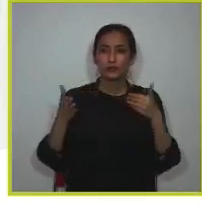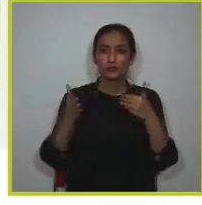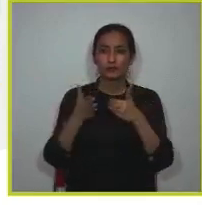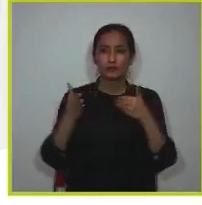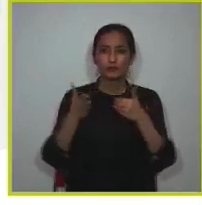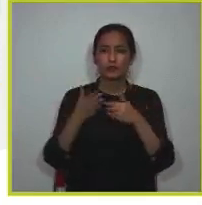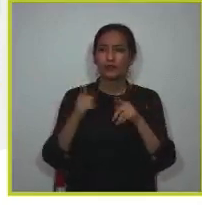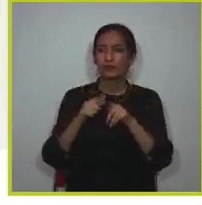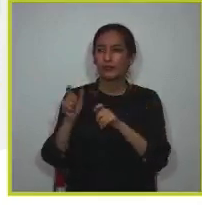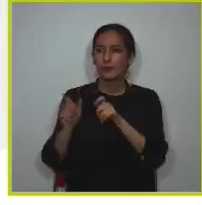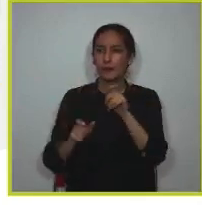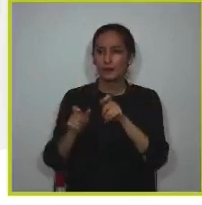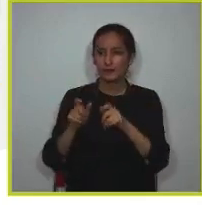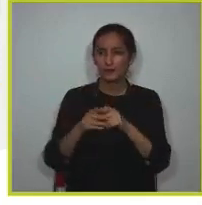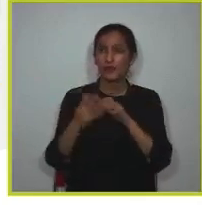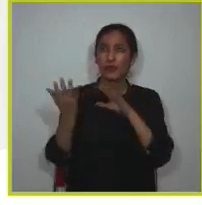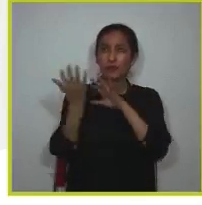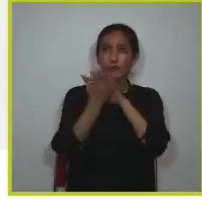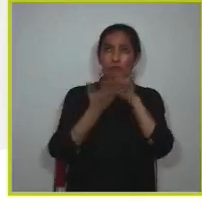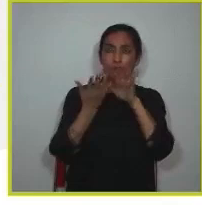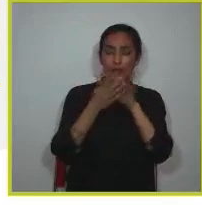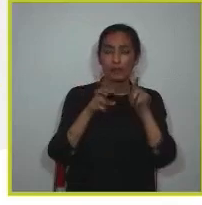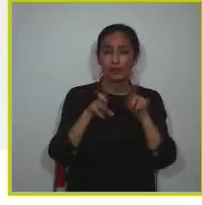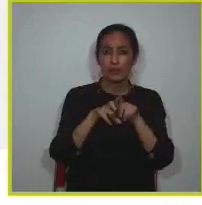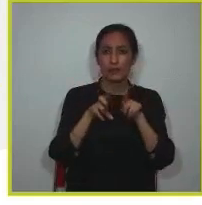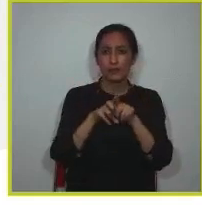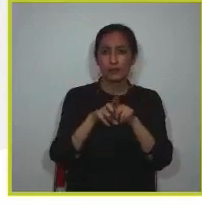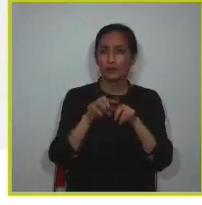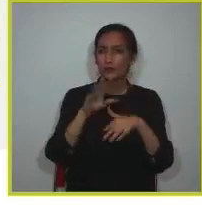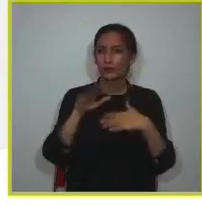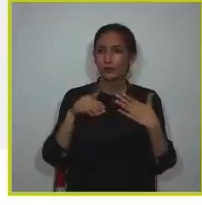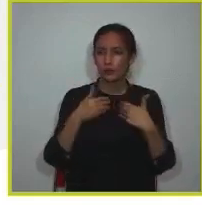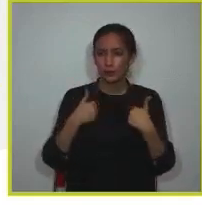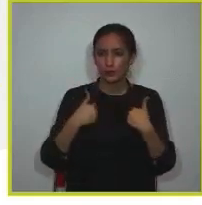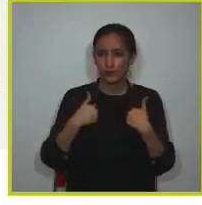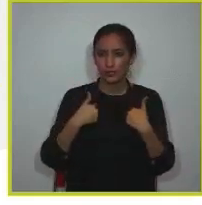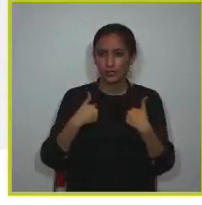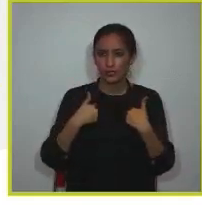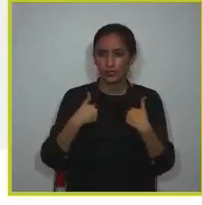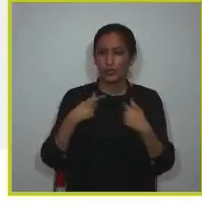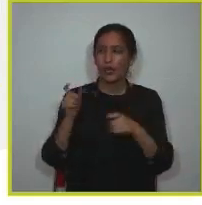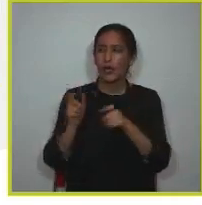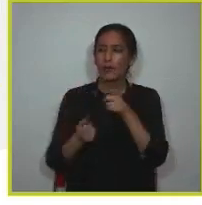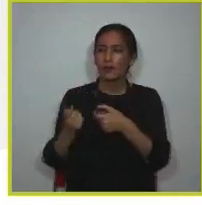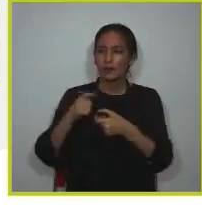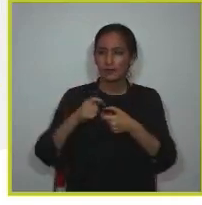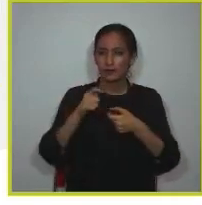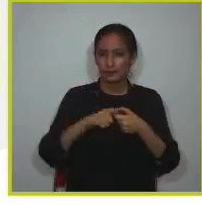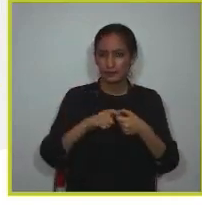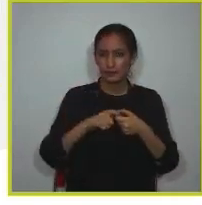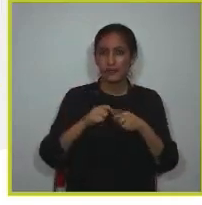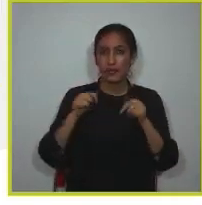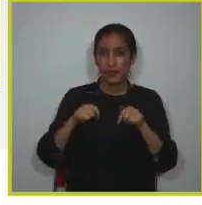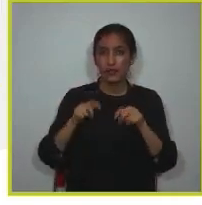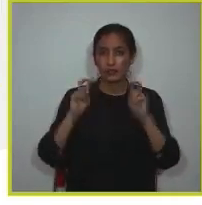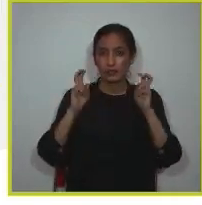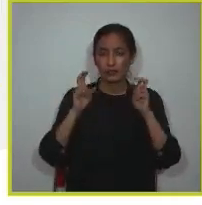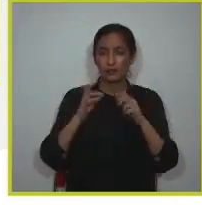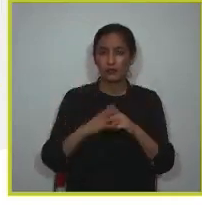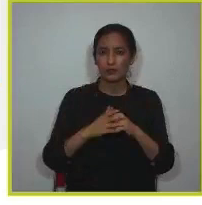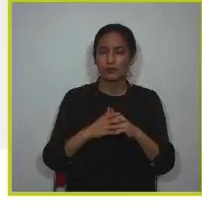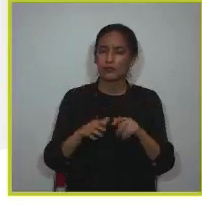de tipo social de tipo ambiental también tengan la participación de la ciudadanía en estos en estos aspectos No